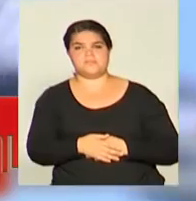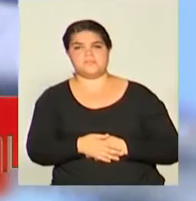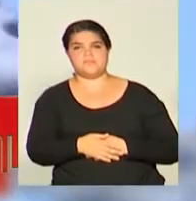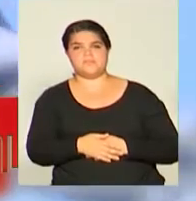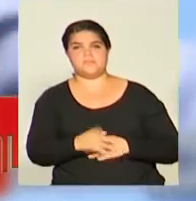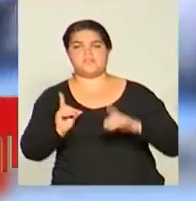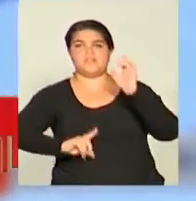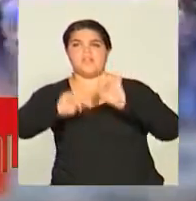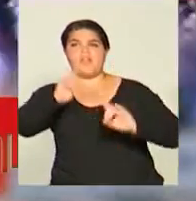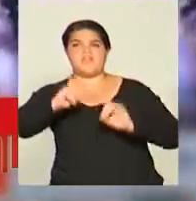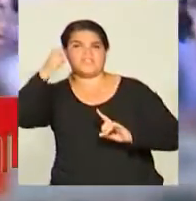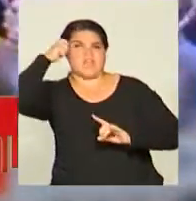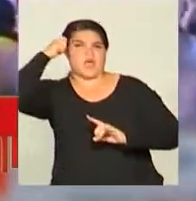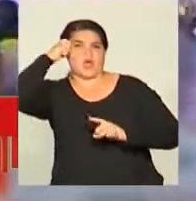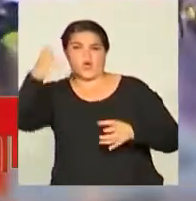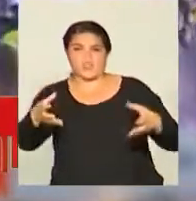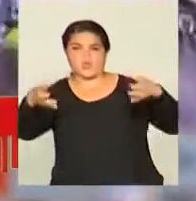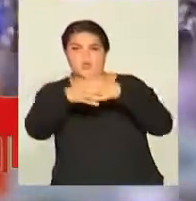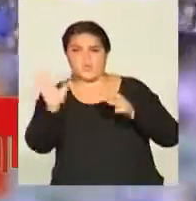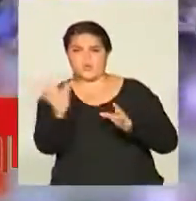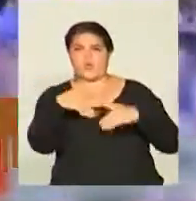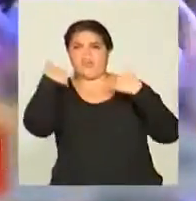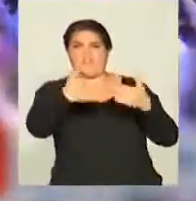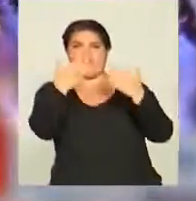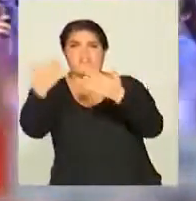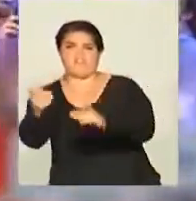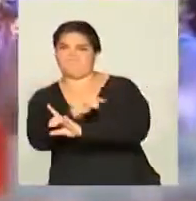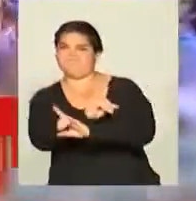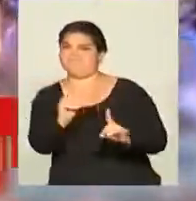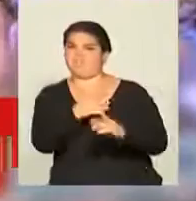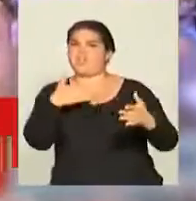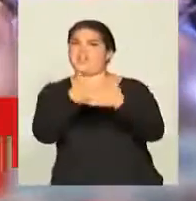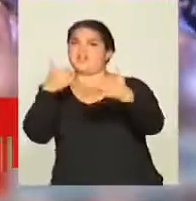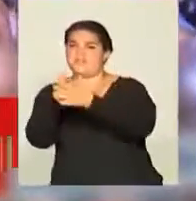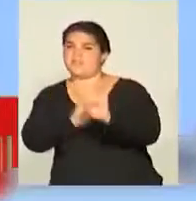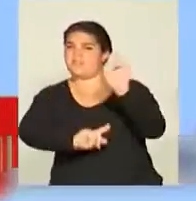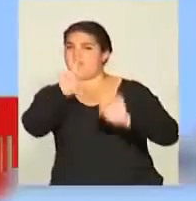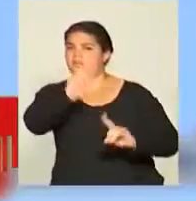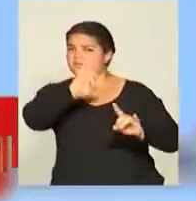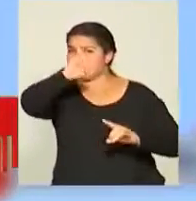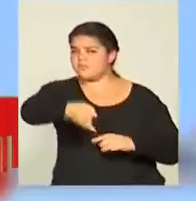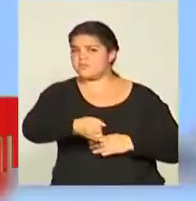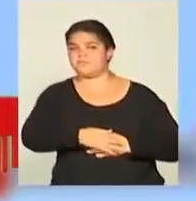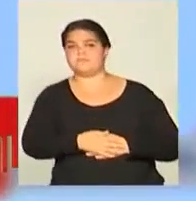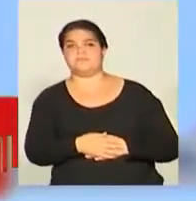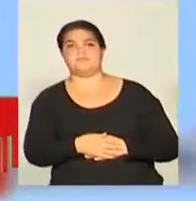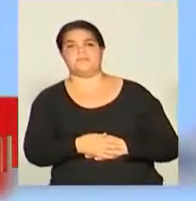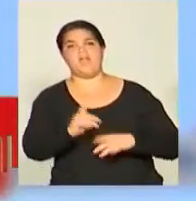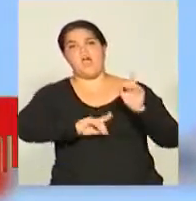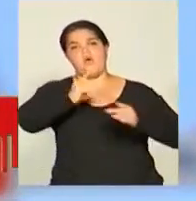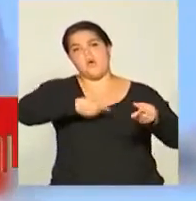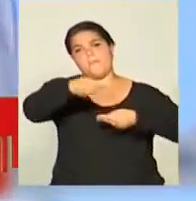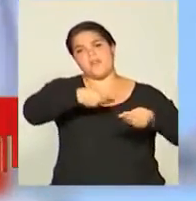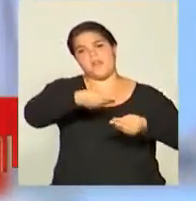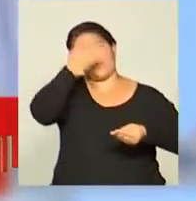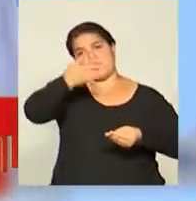desventaja en el Congreso que lo limita bastante, pero igualmente los mercados y gran parte de los